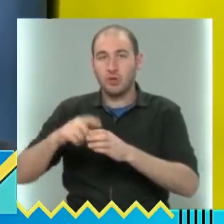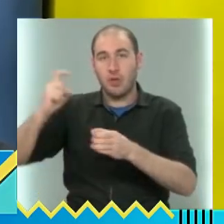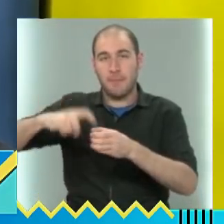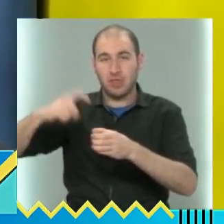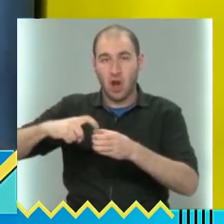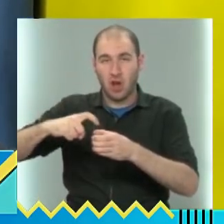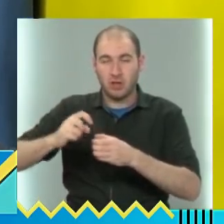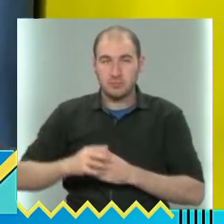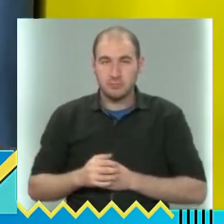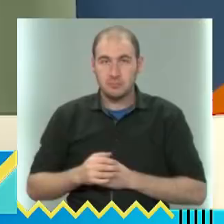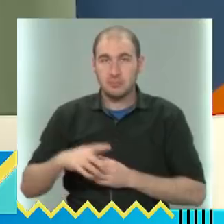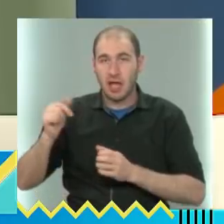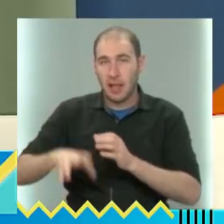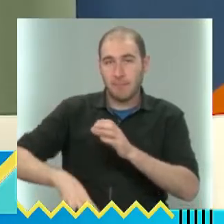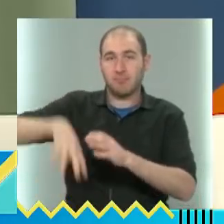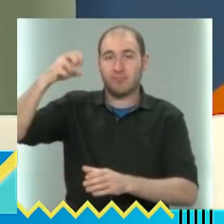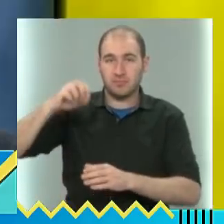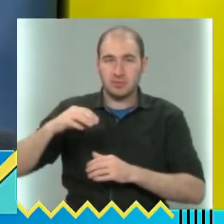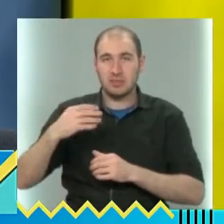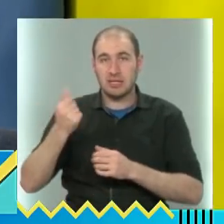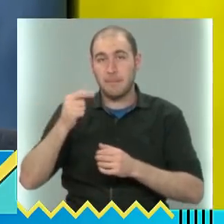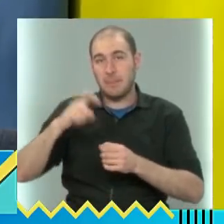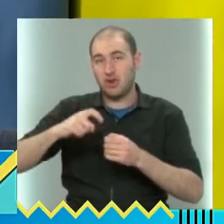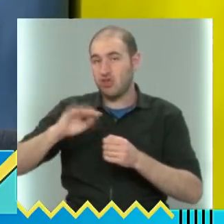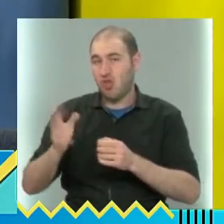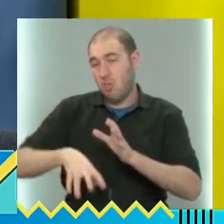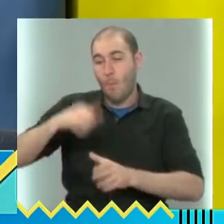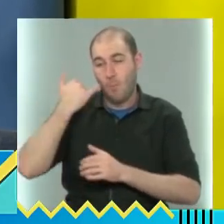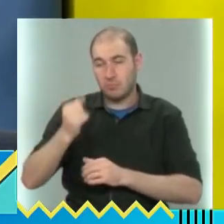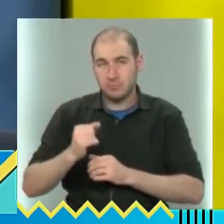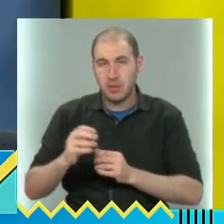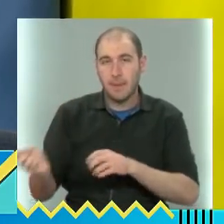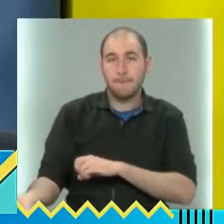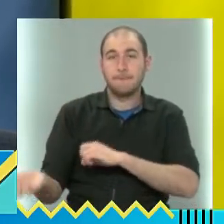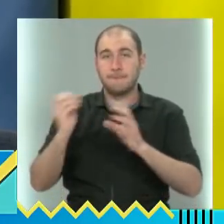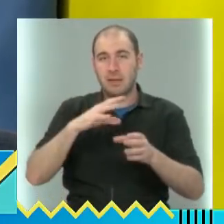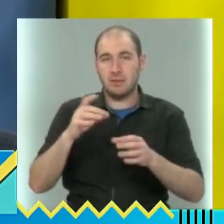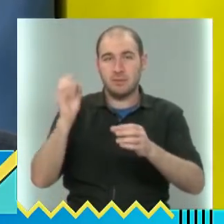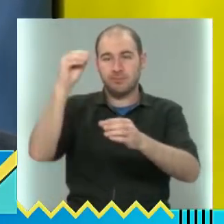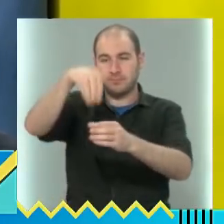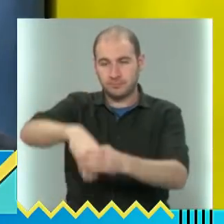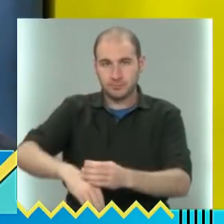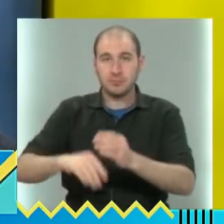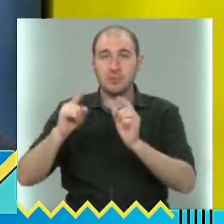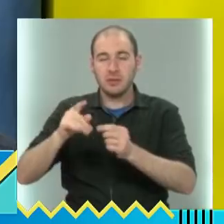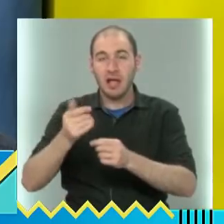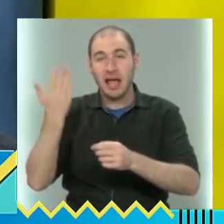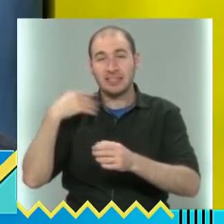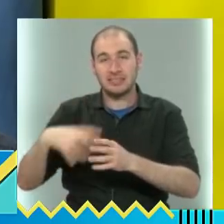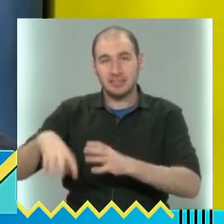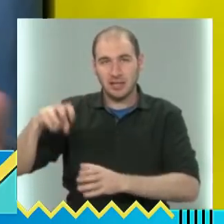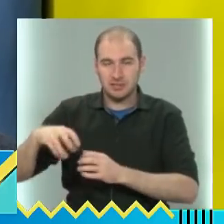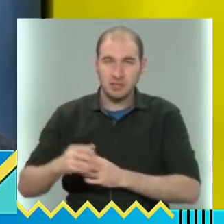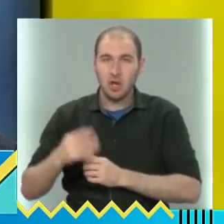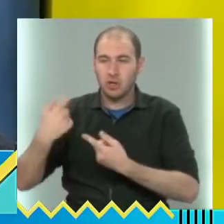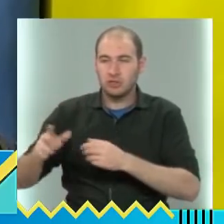petrolero en el cual ya se le extrajo probablemente todo el petróleo que se le podía extraer y se manda a la misma formación de donde se extrayeron todos